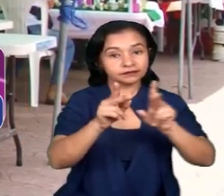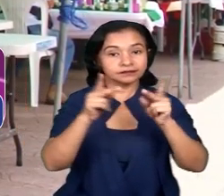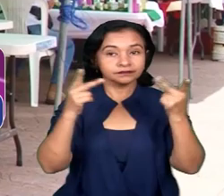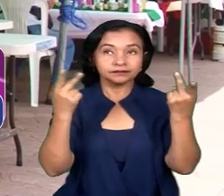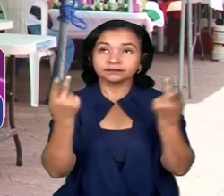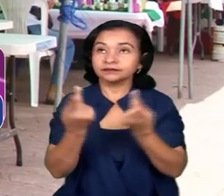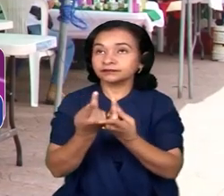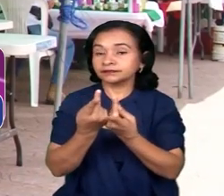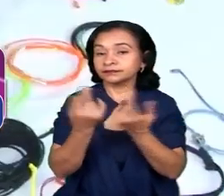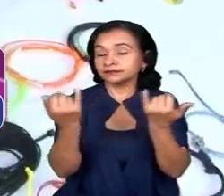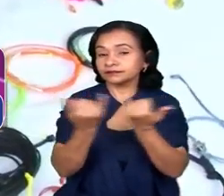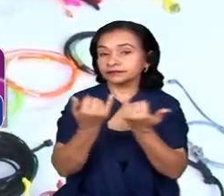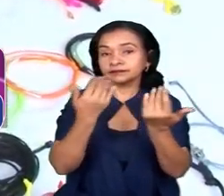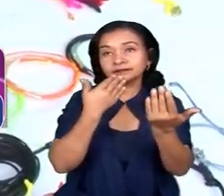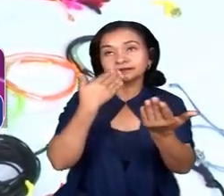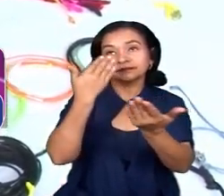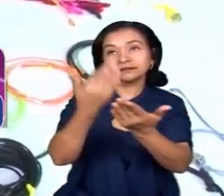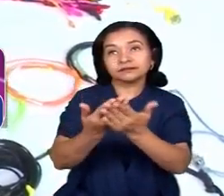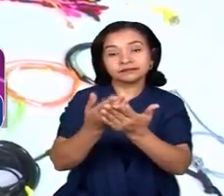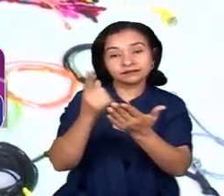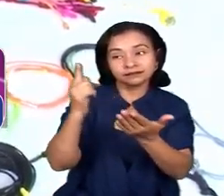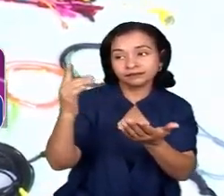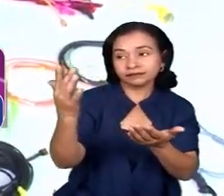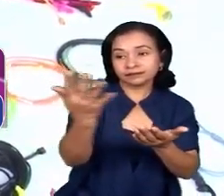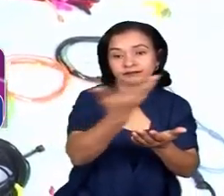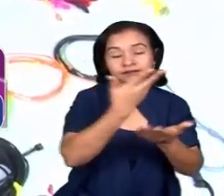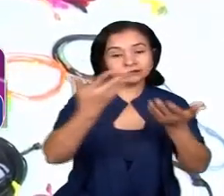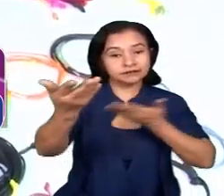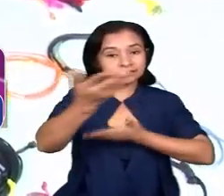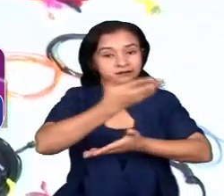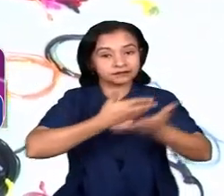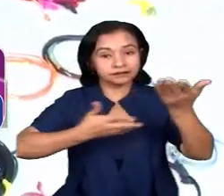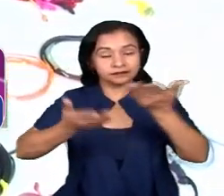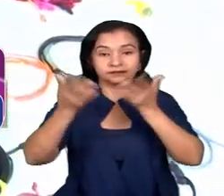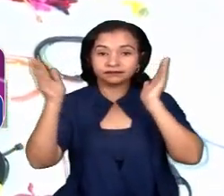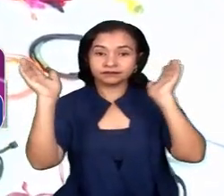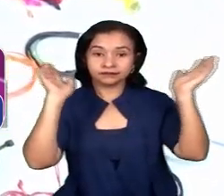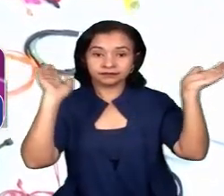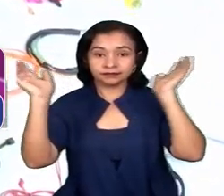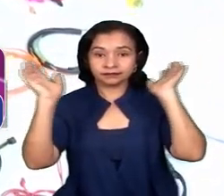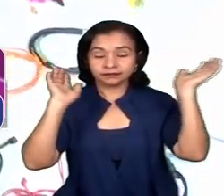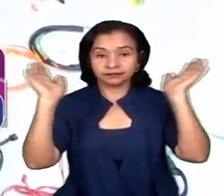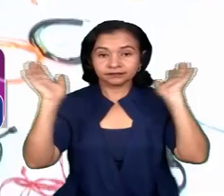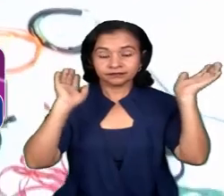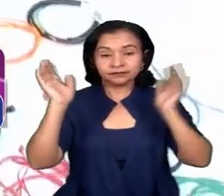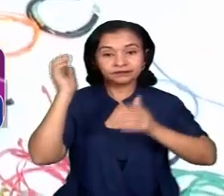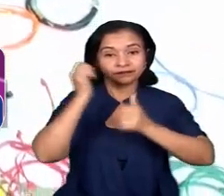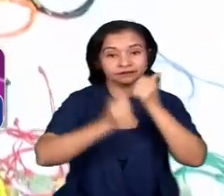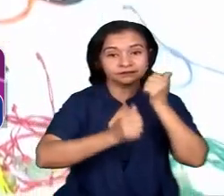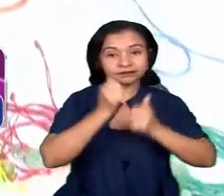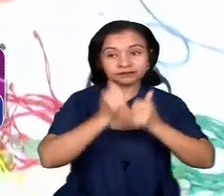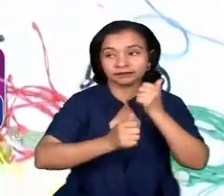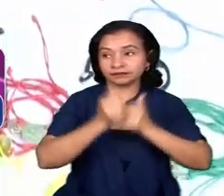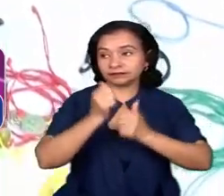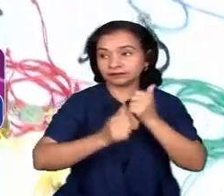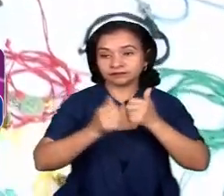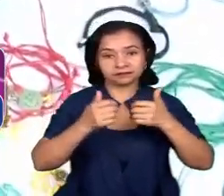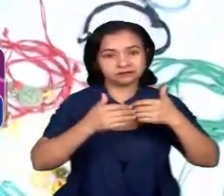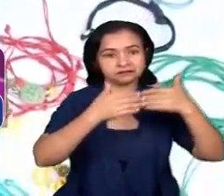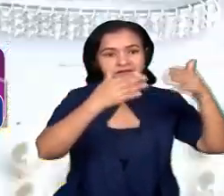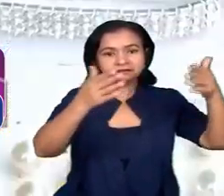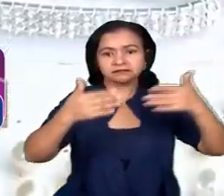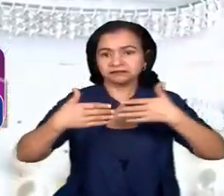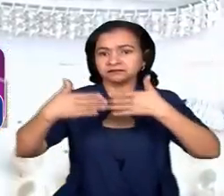le agradecemos igualmente toda la confianza que tienen en los mercados. Ya ve que en esa crisis nosotros estuvimos abiertos y